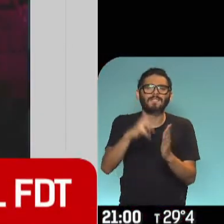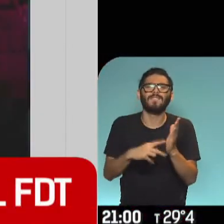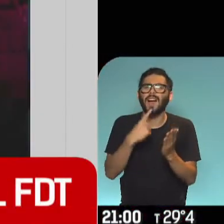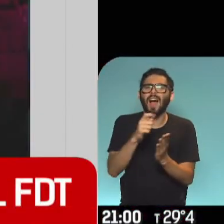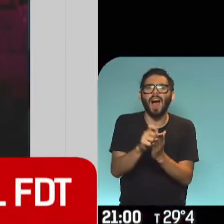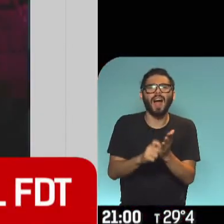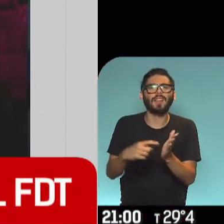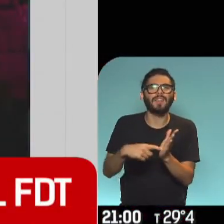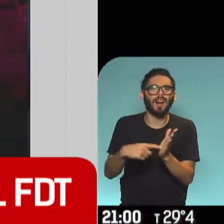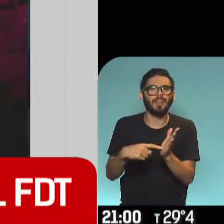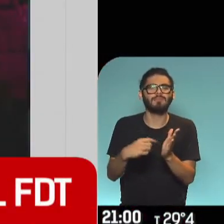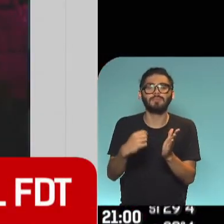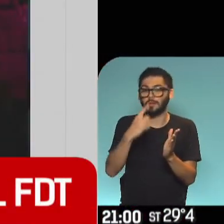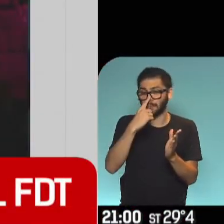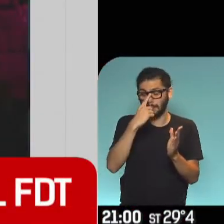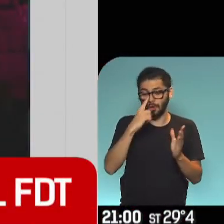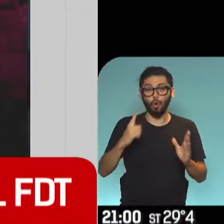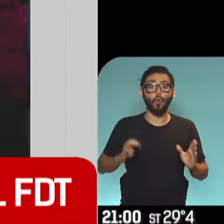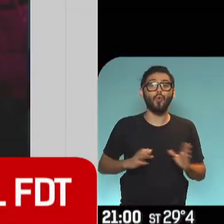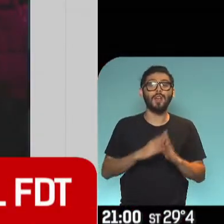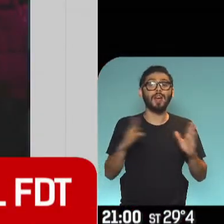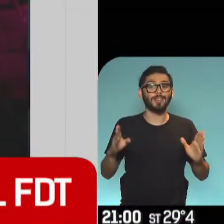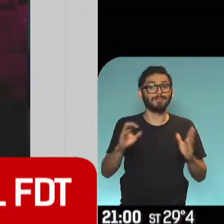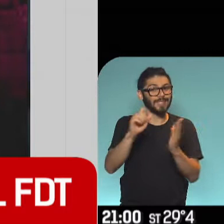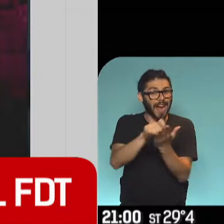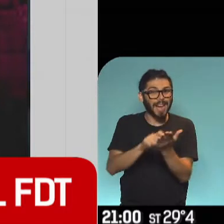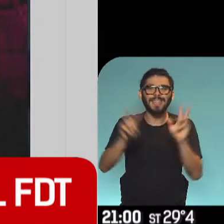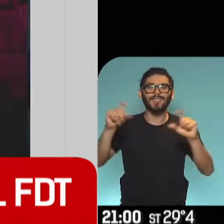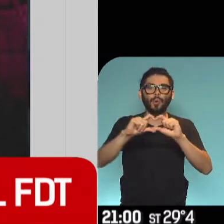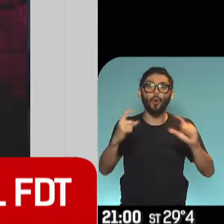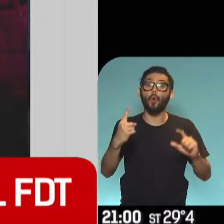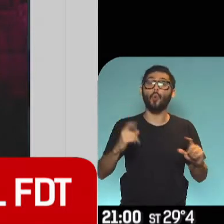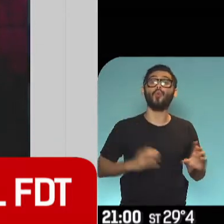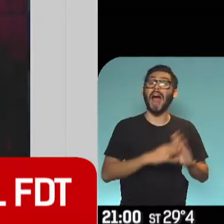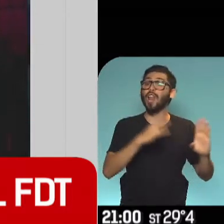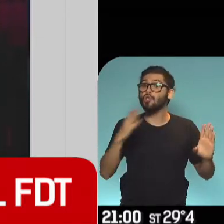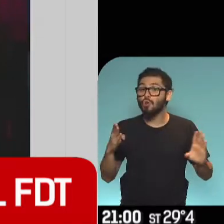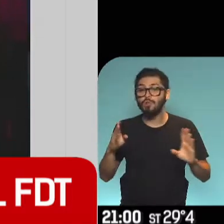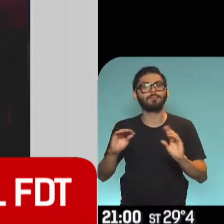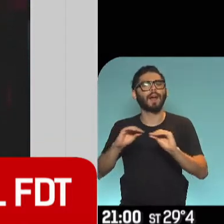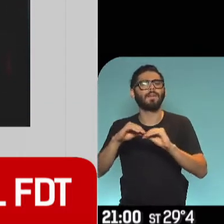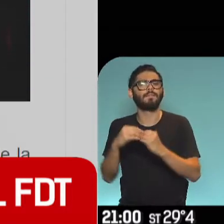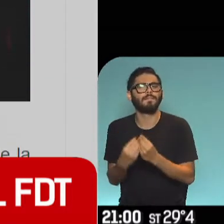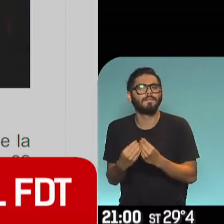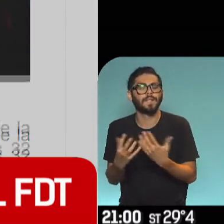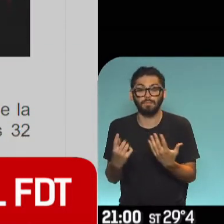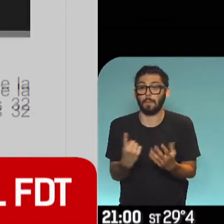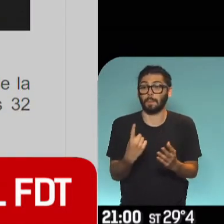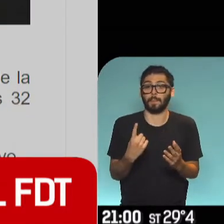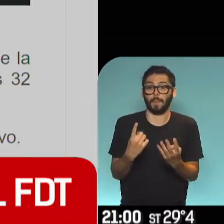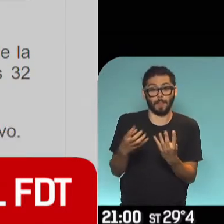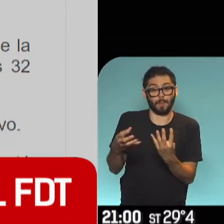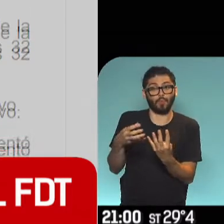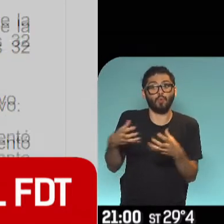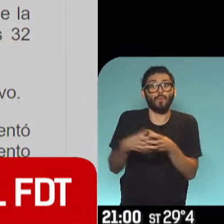balance de lo que es este primer año de gestión. Mira, ahí la tenés, a un año balance. Primer año de gestión de la fórmula, ¿no? Del Frente de